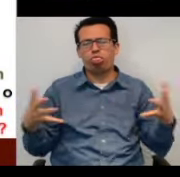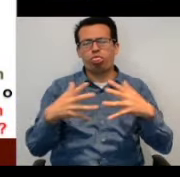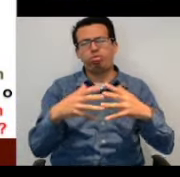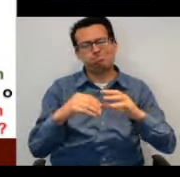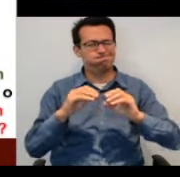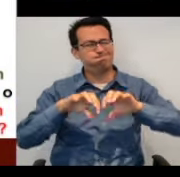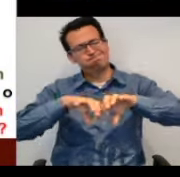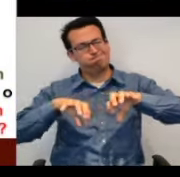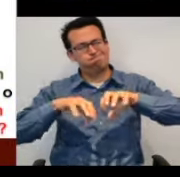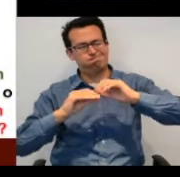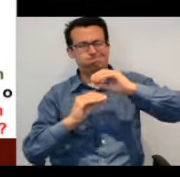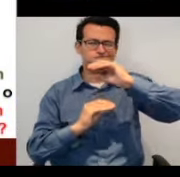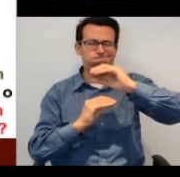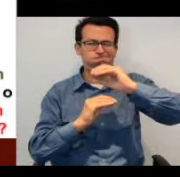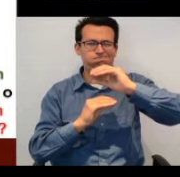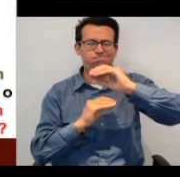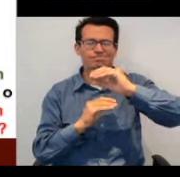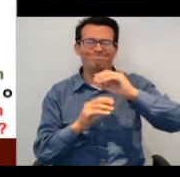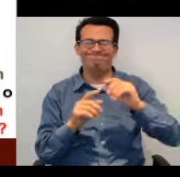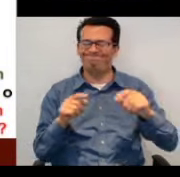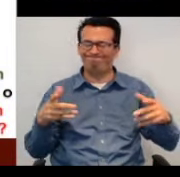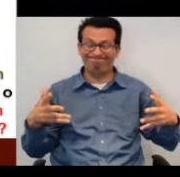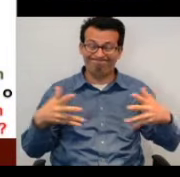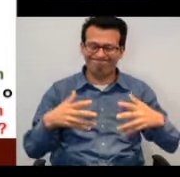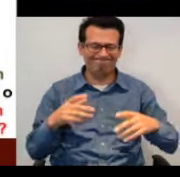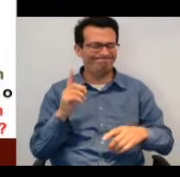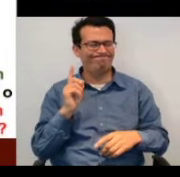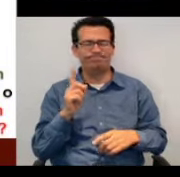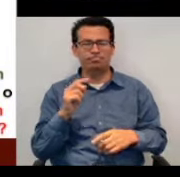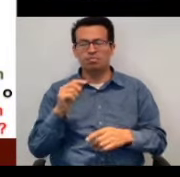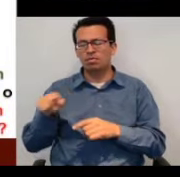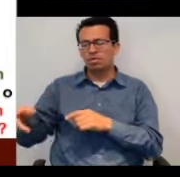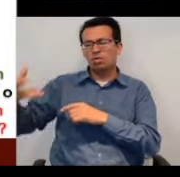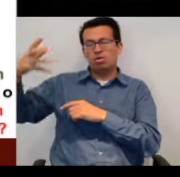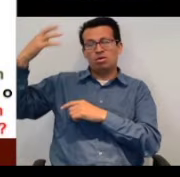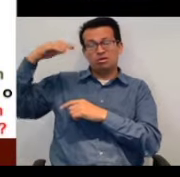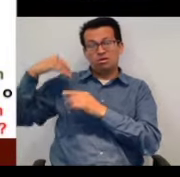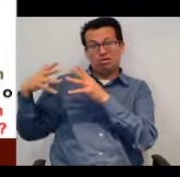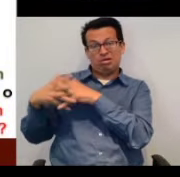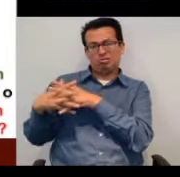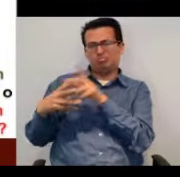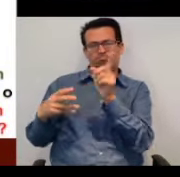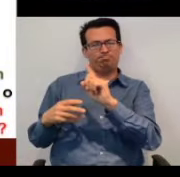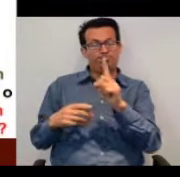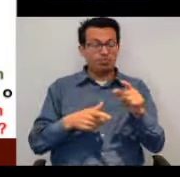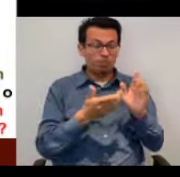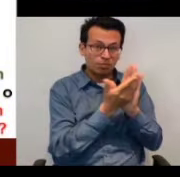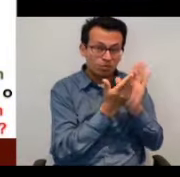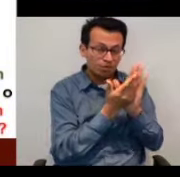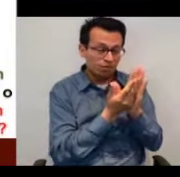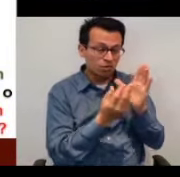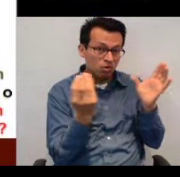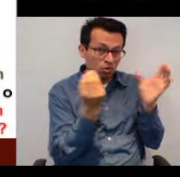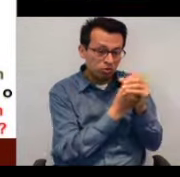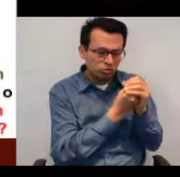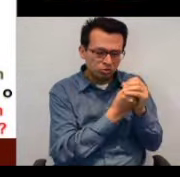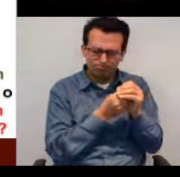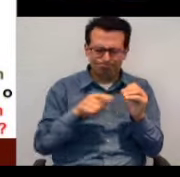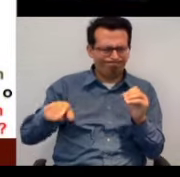inclusiva no hace referencia a esa palabra y está enmarcada en una educación para todas y